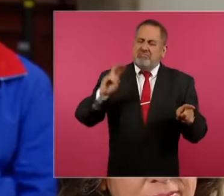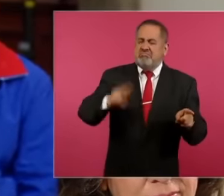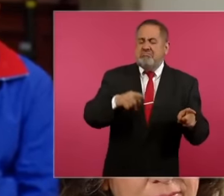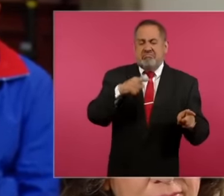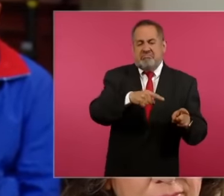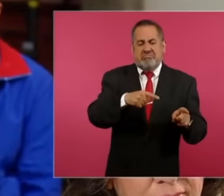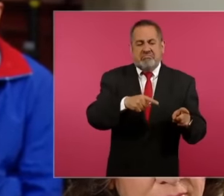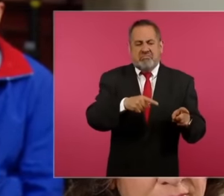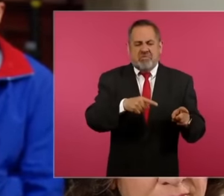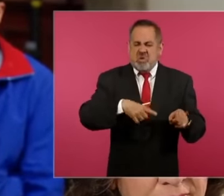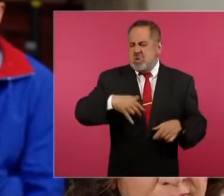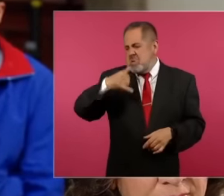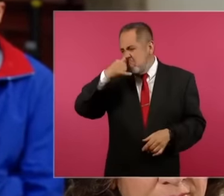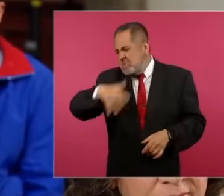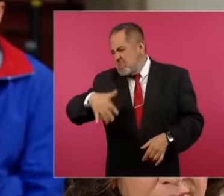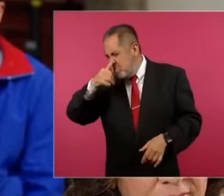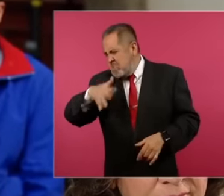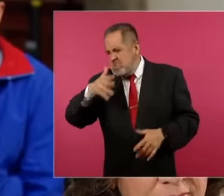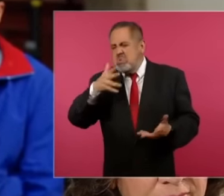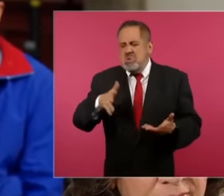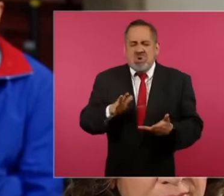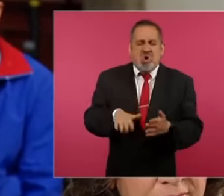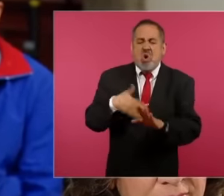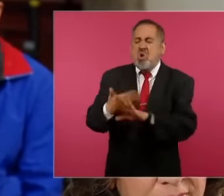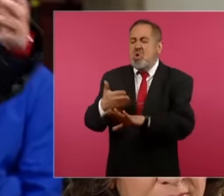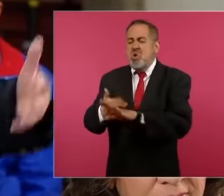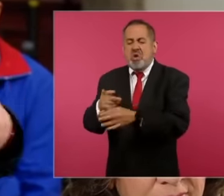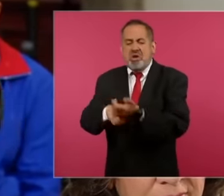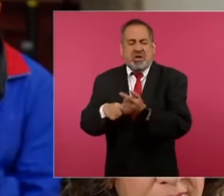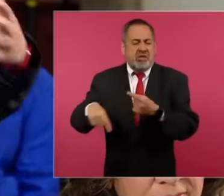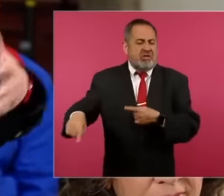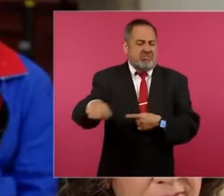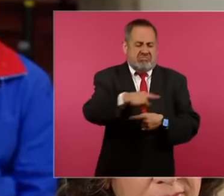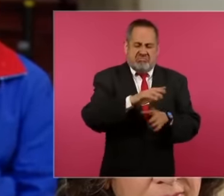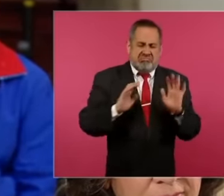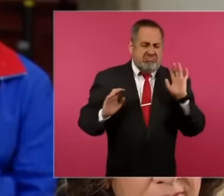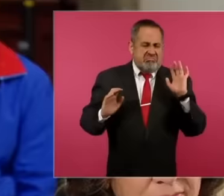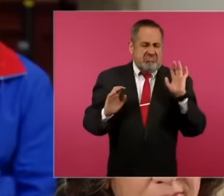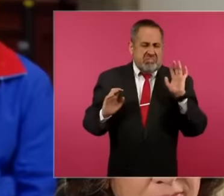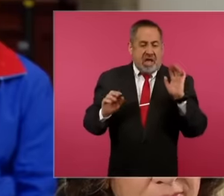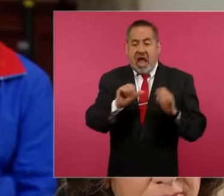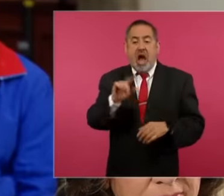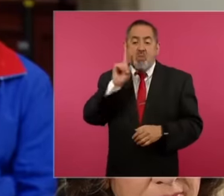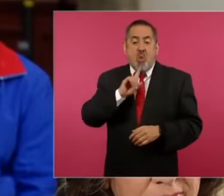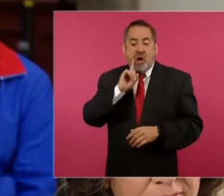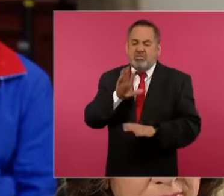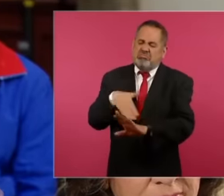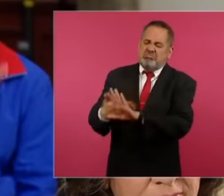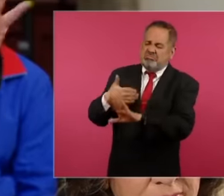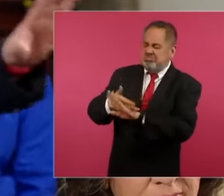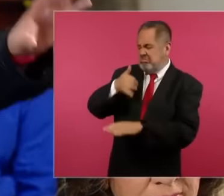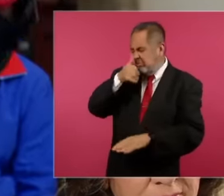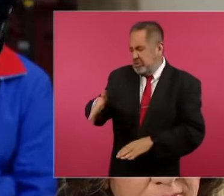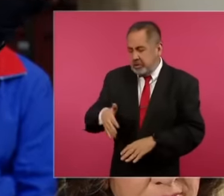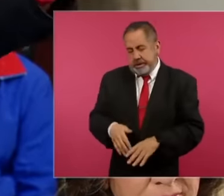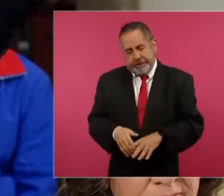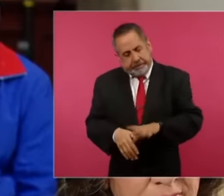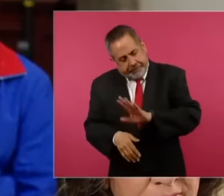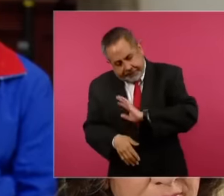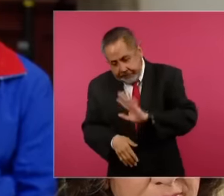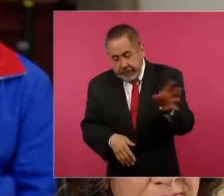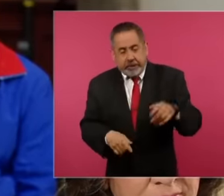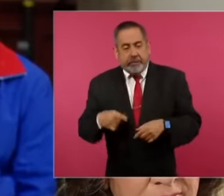verdaderamente agresivo contra diferentes mujeres, contra mujeres. Pero bueno,